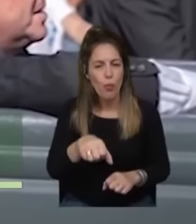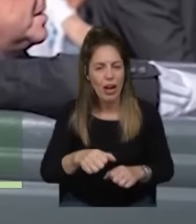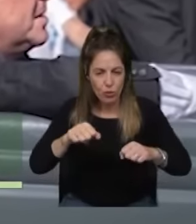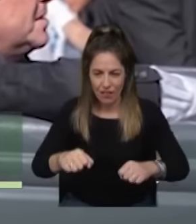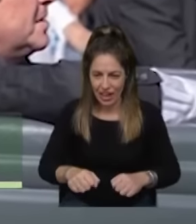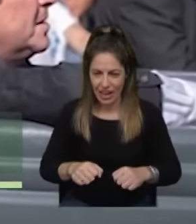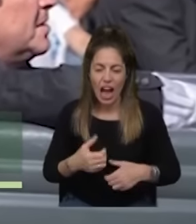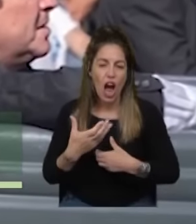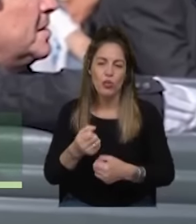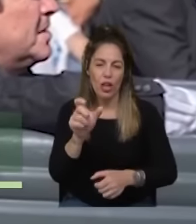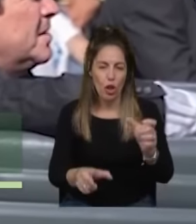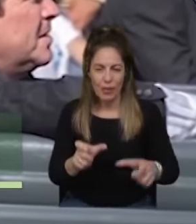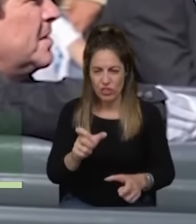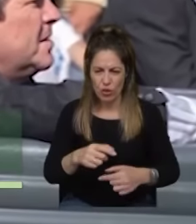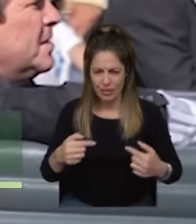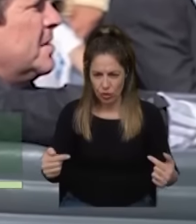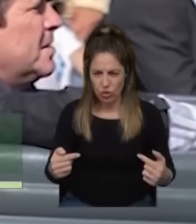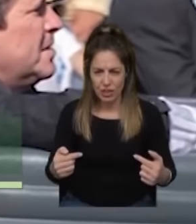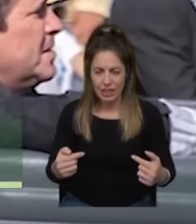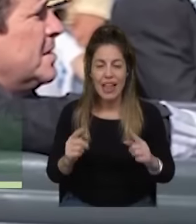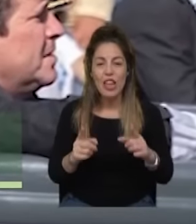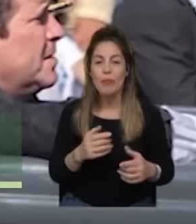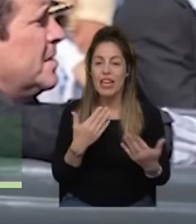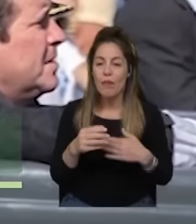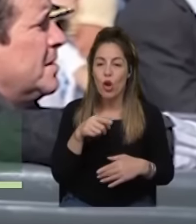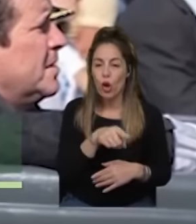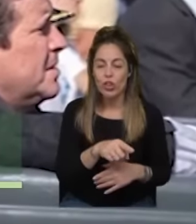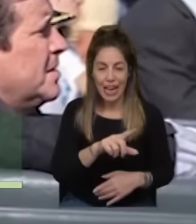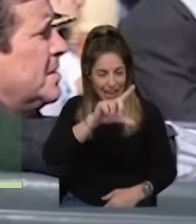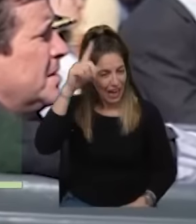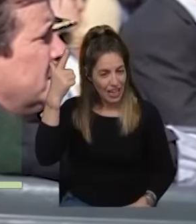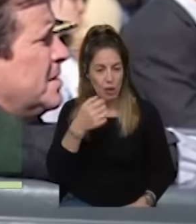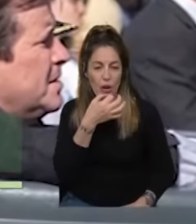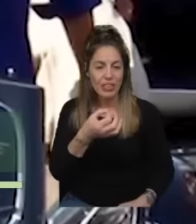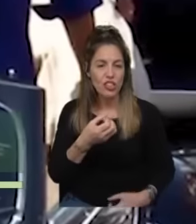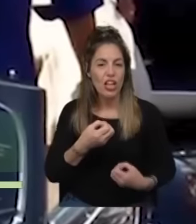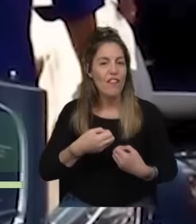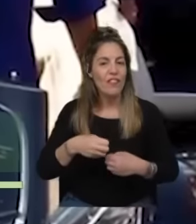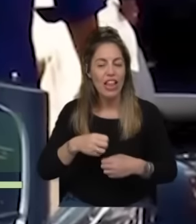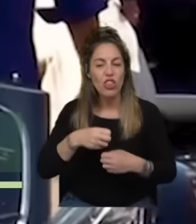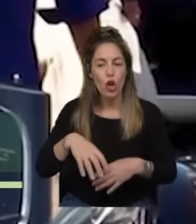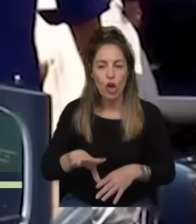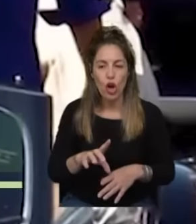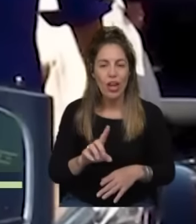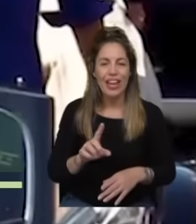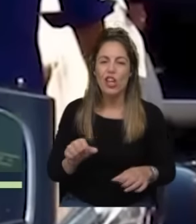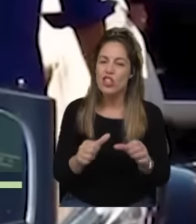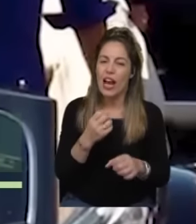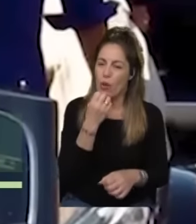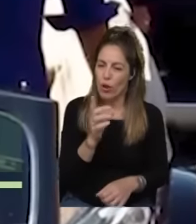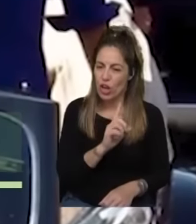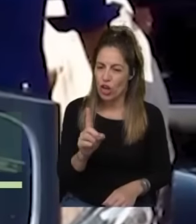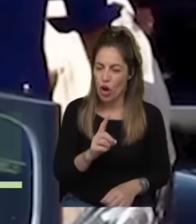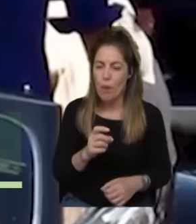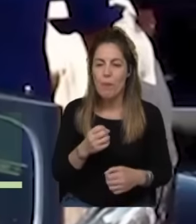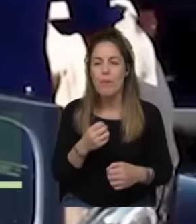jefe de la custodia también arremetió contra el presidente Luis Lacalle Pou por haberlo abandonado, según dijo. Que no se haga el bueno, que me dejó retirado, que siga